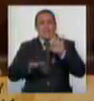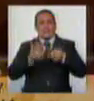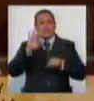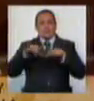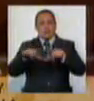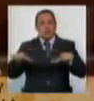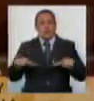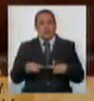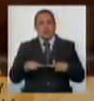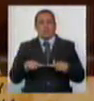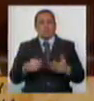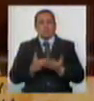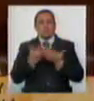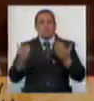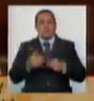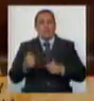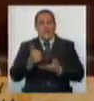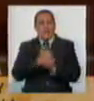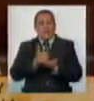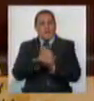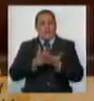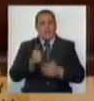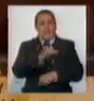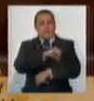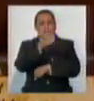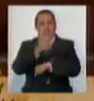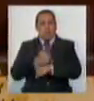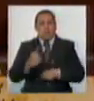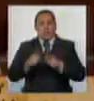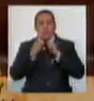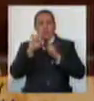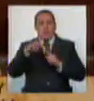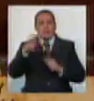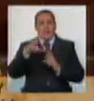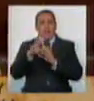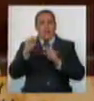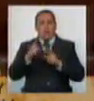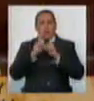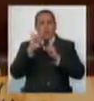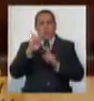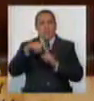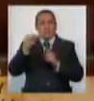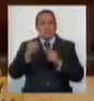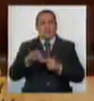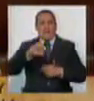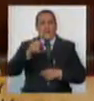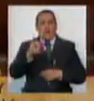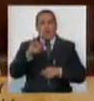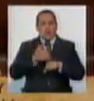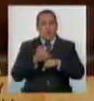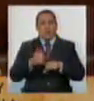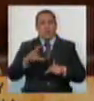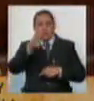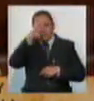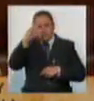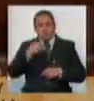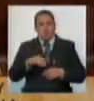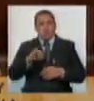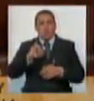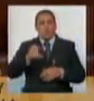ciudades, entre ellas Abancay, Andahuaylas, Huamanga, Huanta, Huancavelica, Jauja, Huancayo, Cusco,